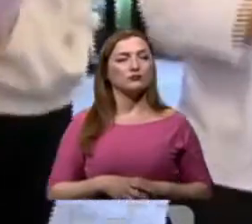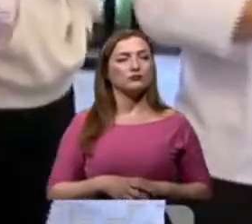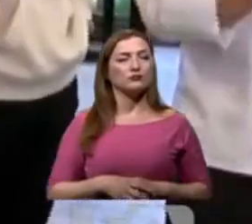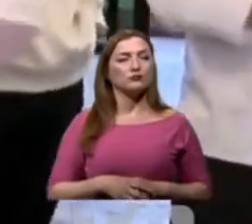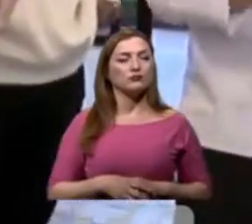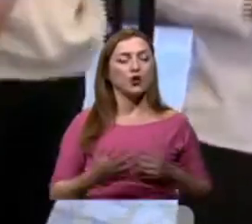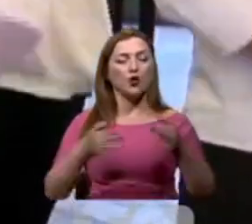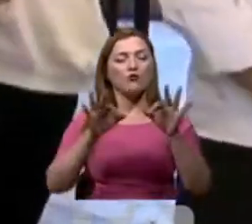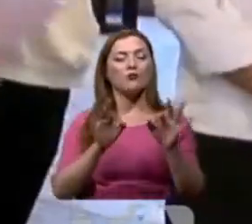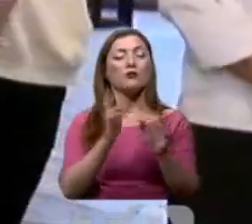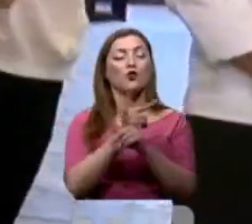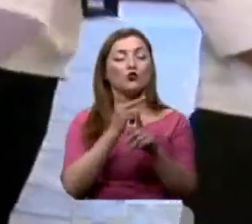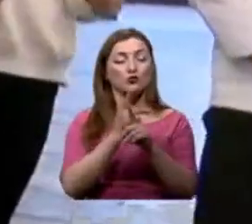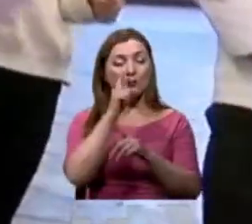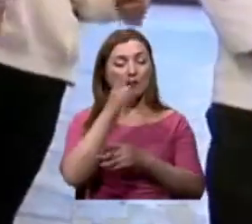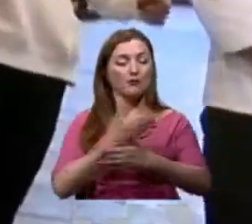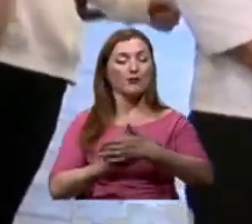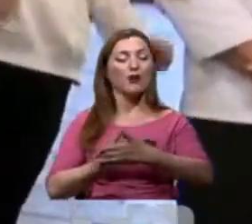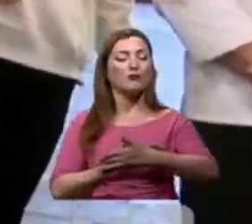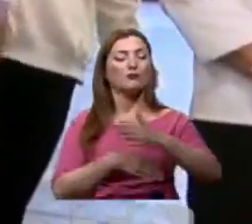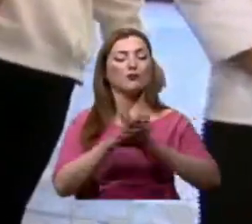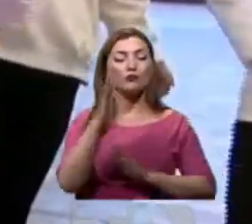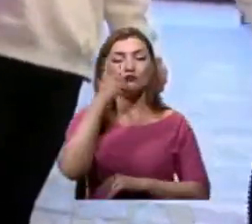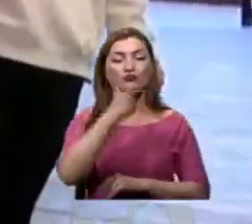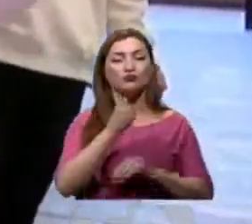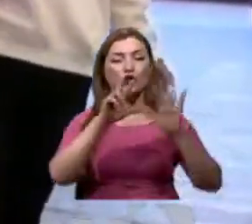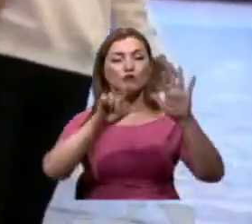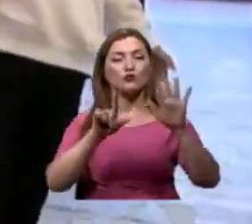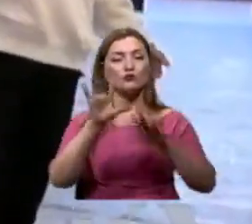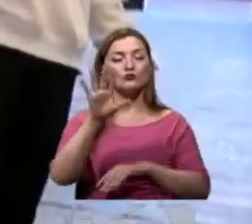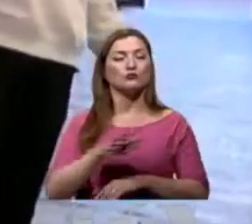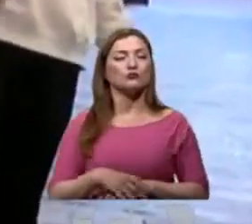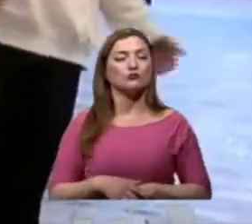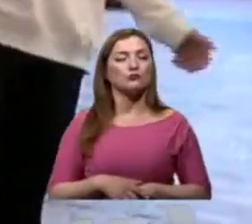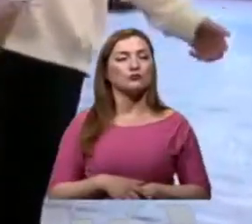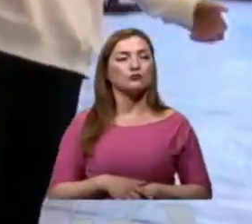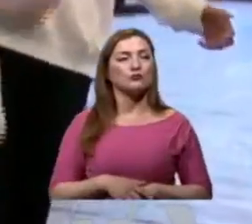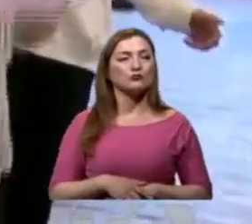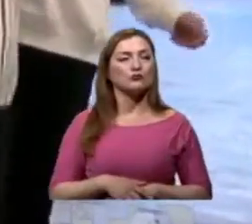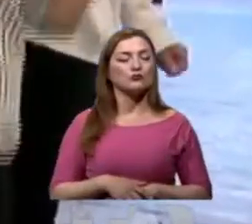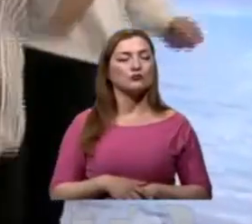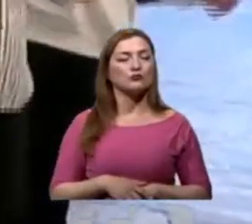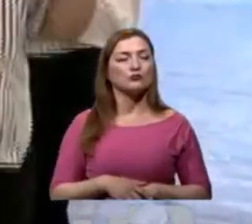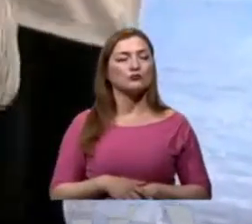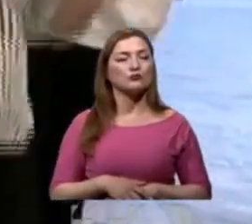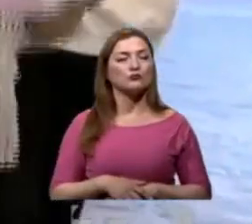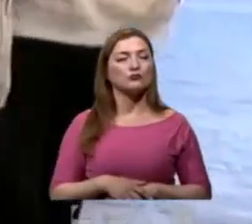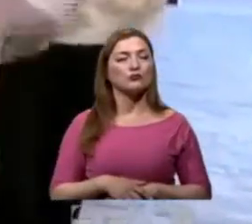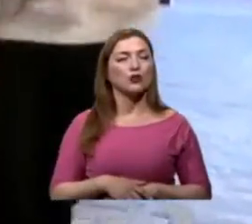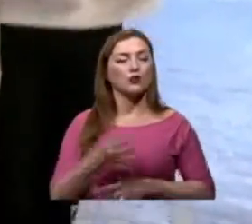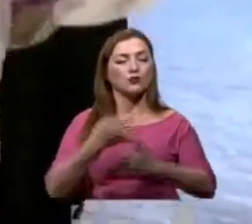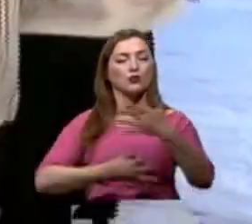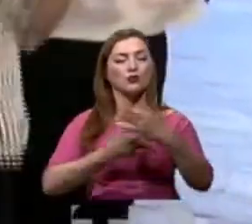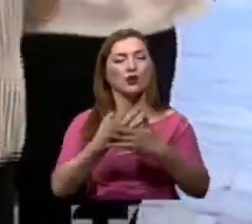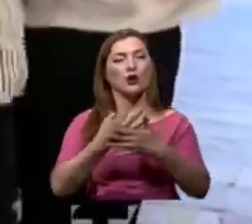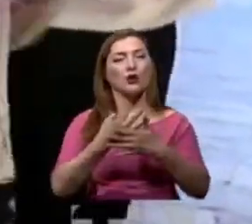producción para la guagua. 8.5, exactamente, nos están confirmando que esa es la calificación total